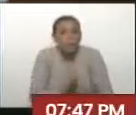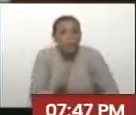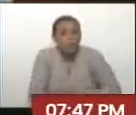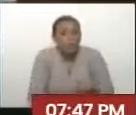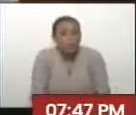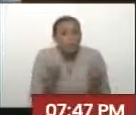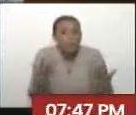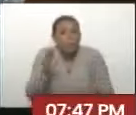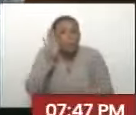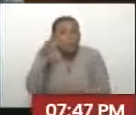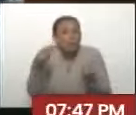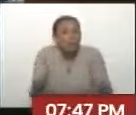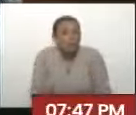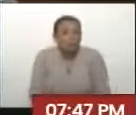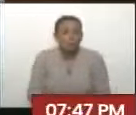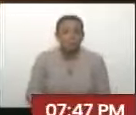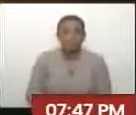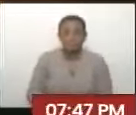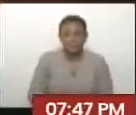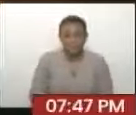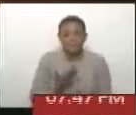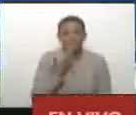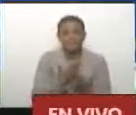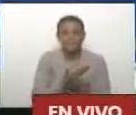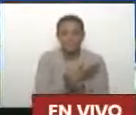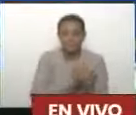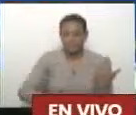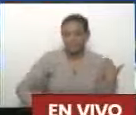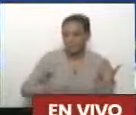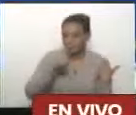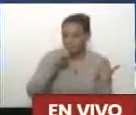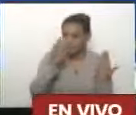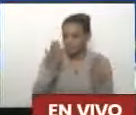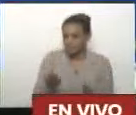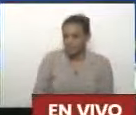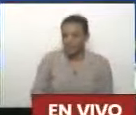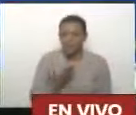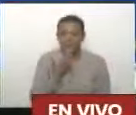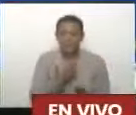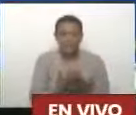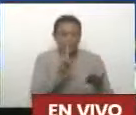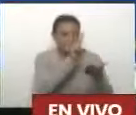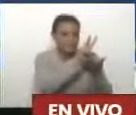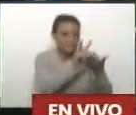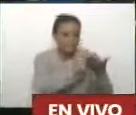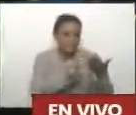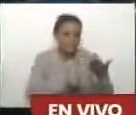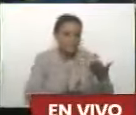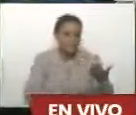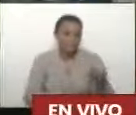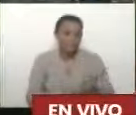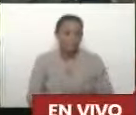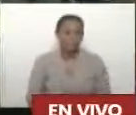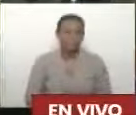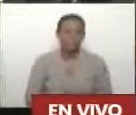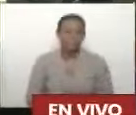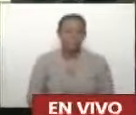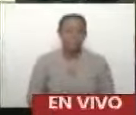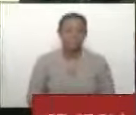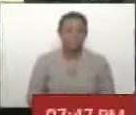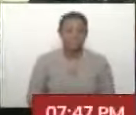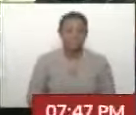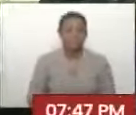cuándo Muchas gracias presidente Gracias Luca Muchas gracias es un